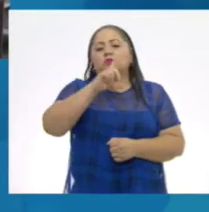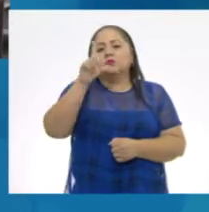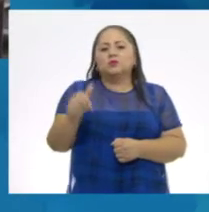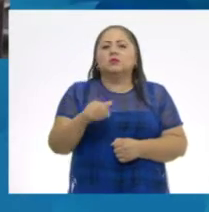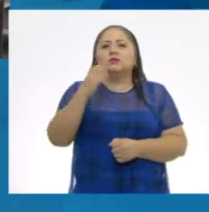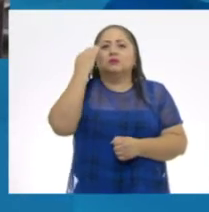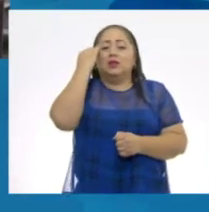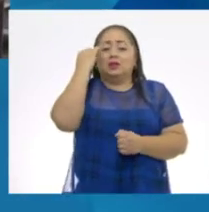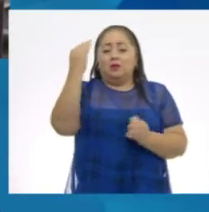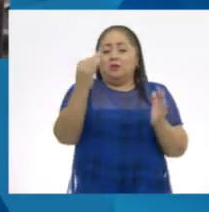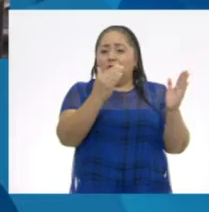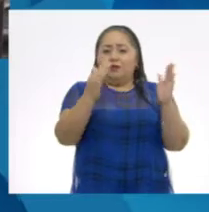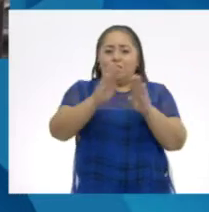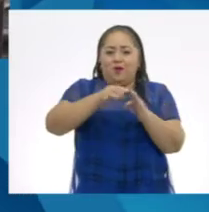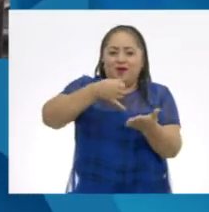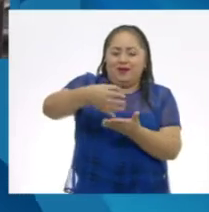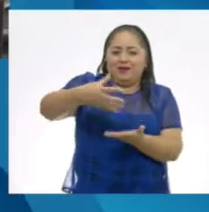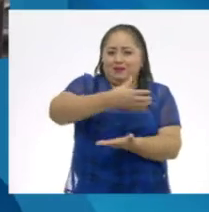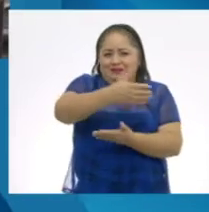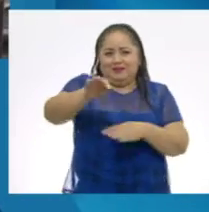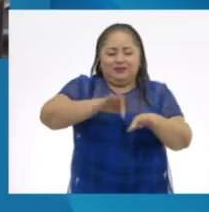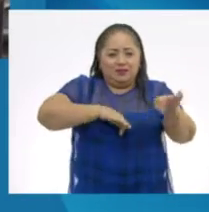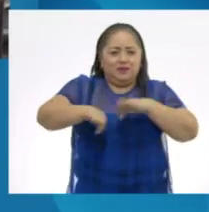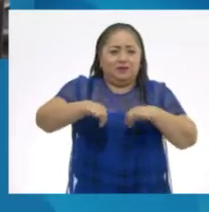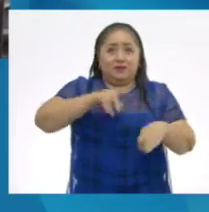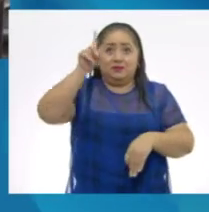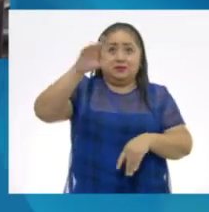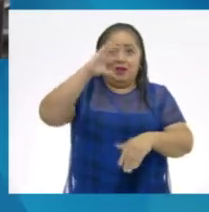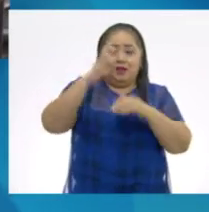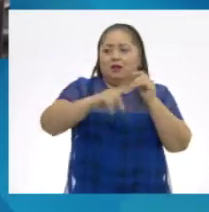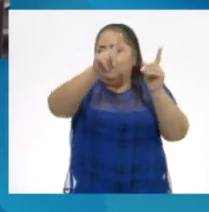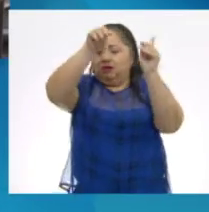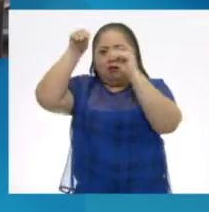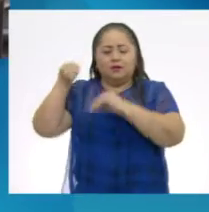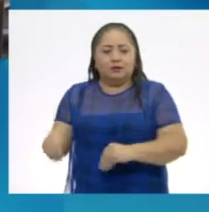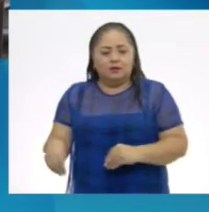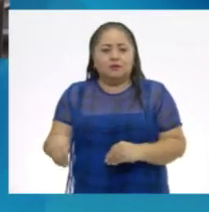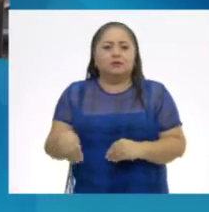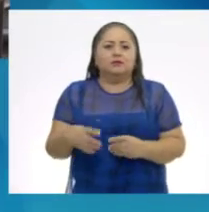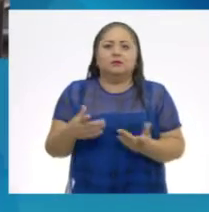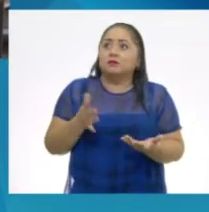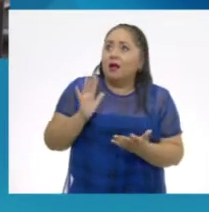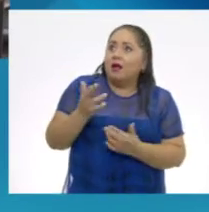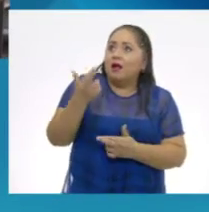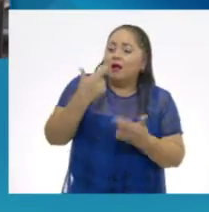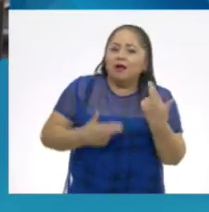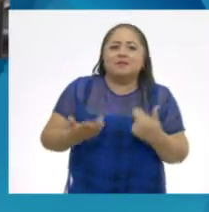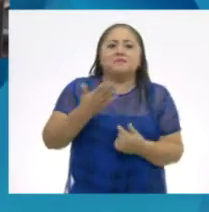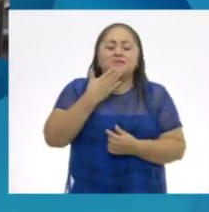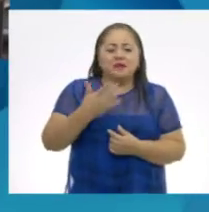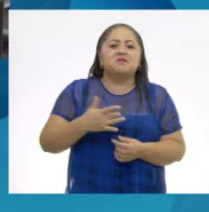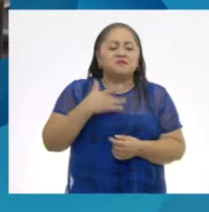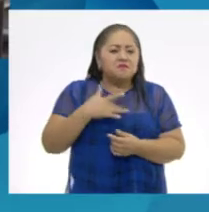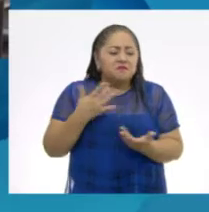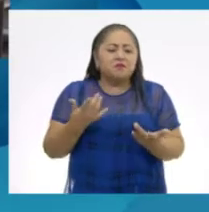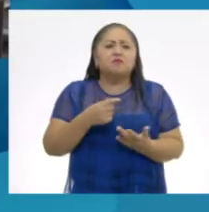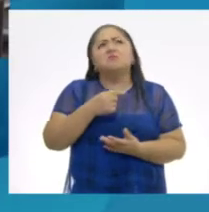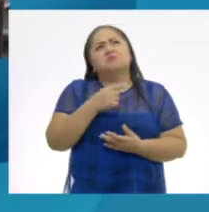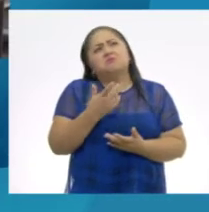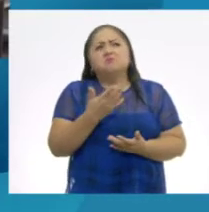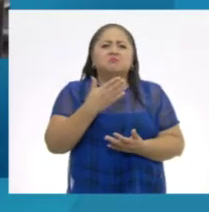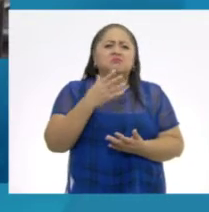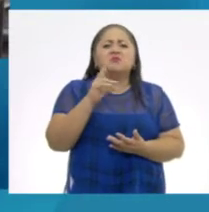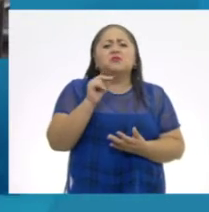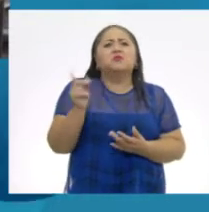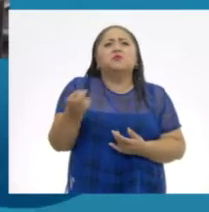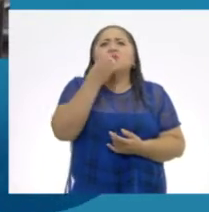una temporada agrícola, se termina ya y ellos regresan aquí. Y le digo, ¿ya regresaste? ¿Qué tal? ¿Cómo te fue? No, pues es que